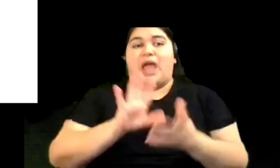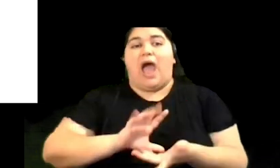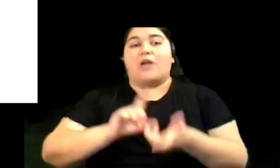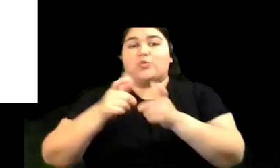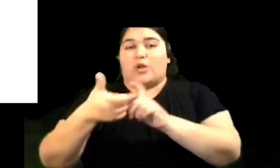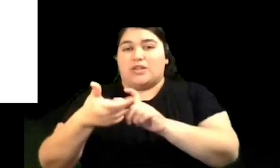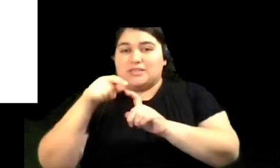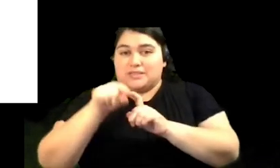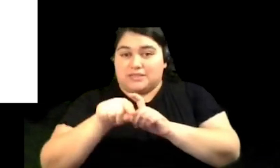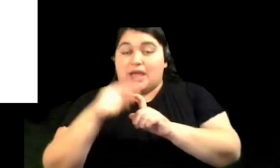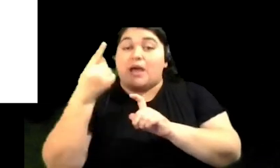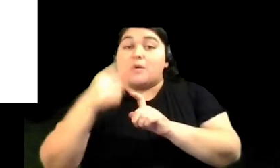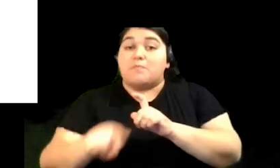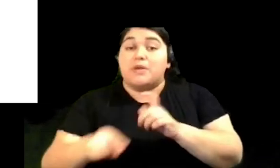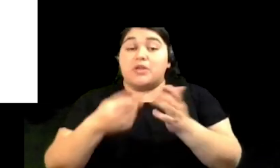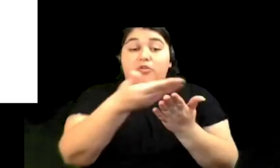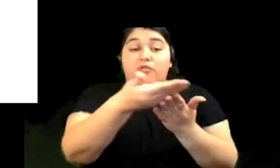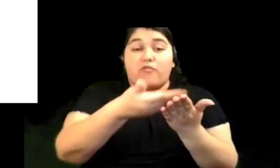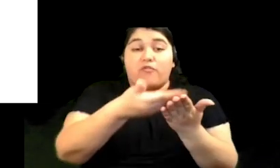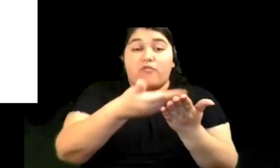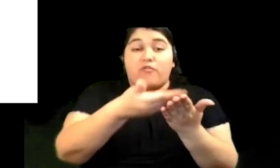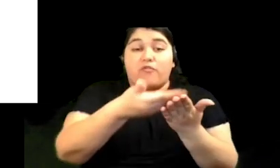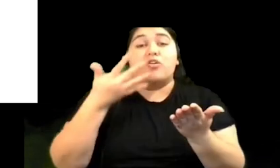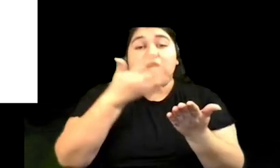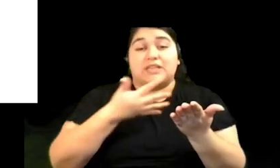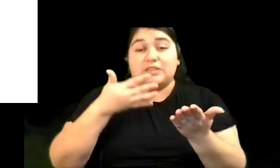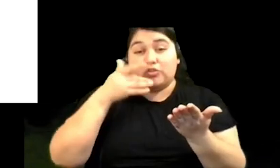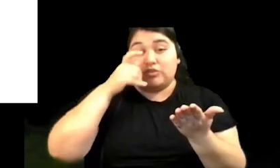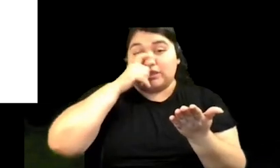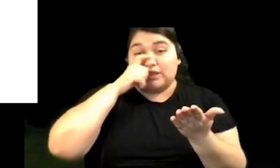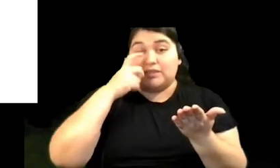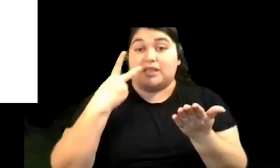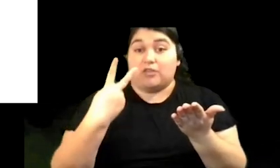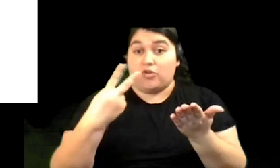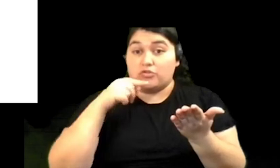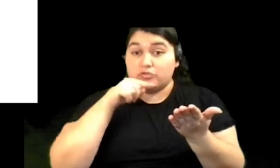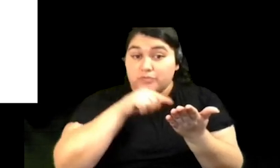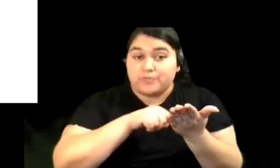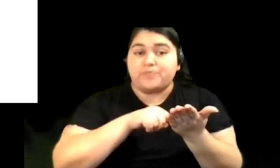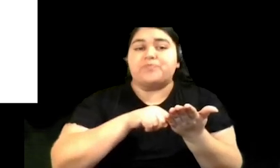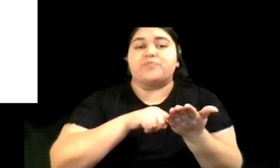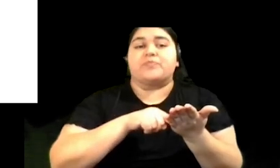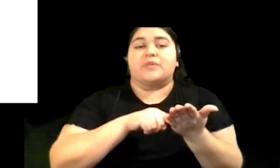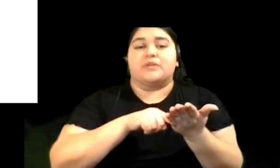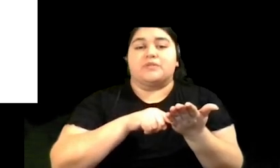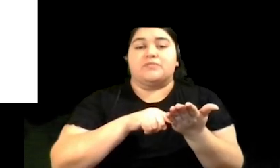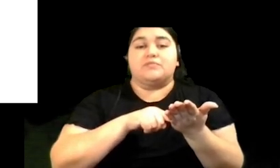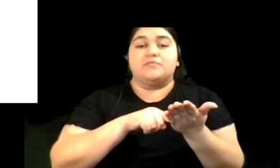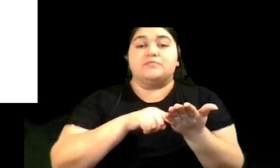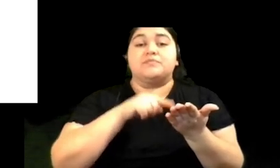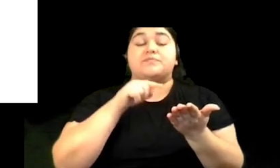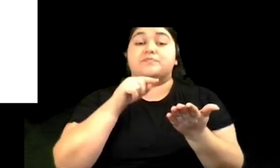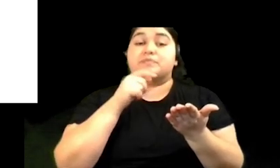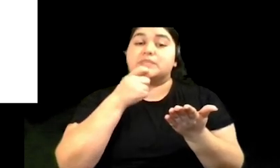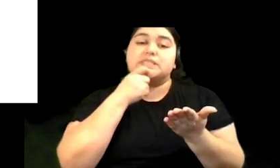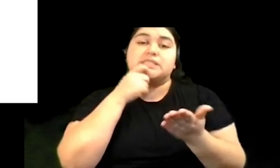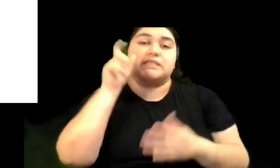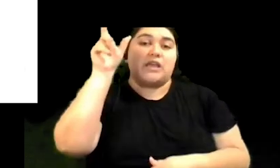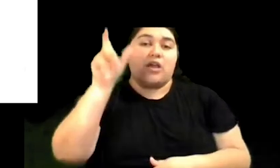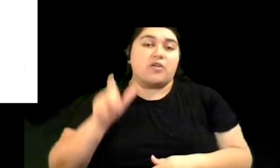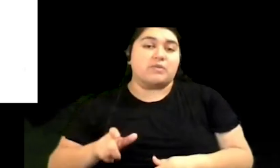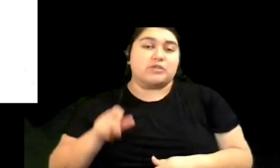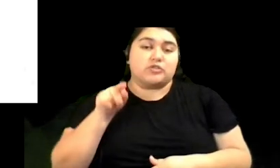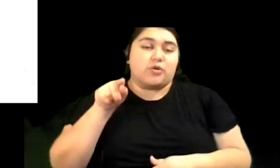que en el formulario 572 IRADIC trabajador, aun cuando el locador hubiera optado